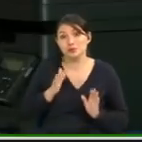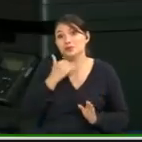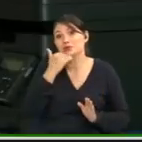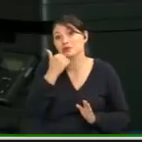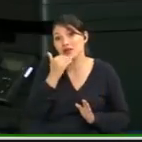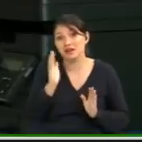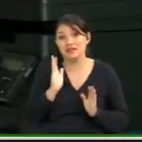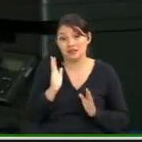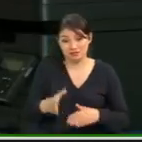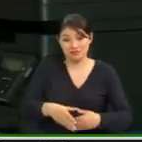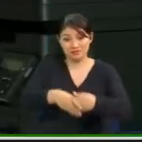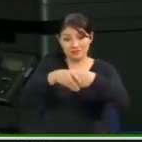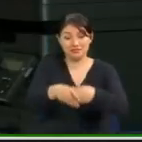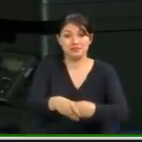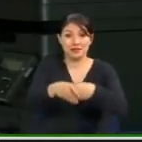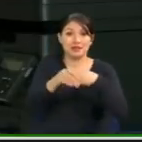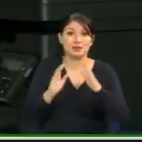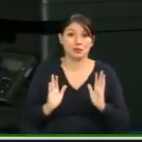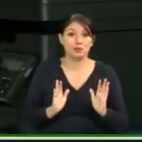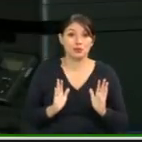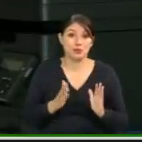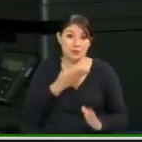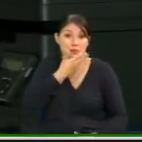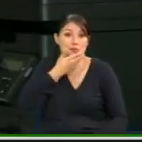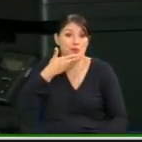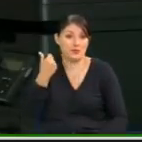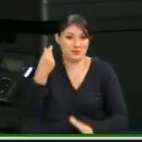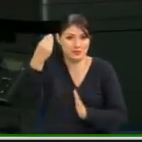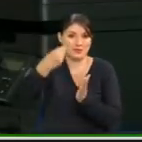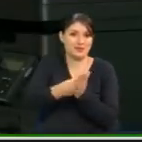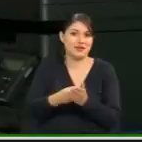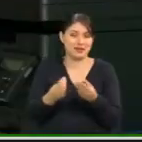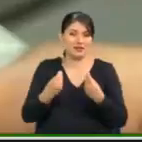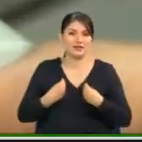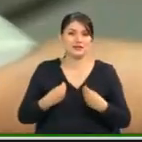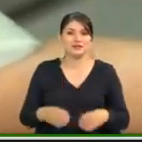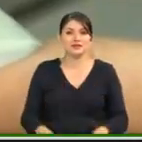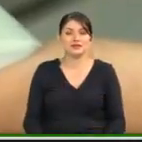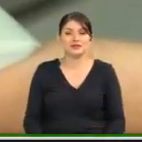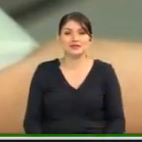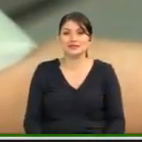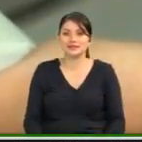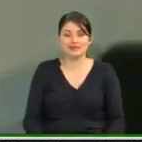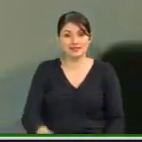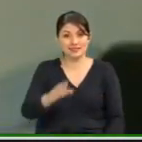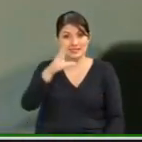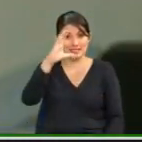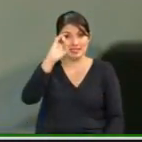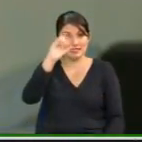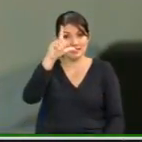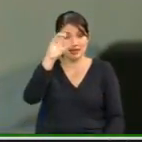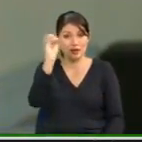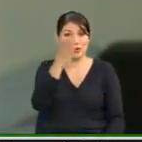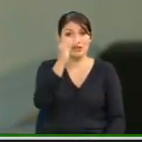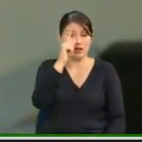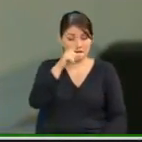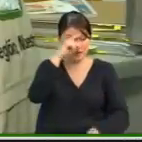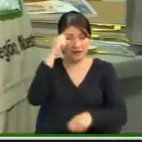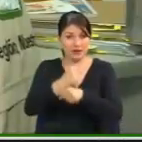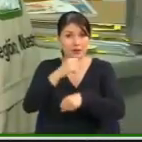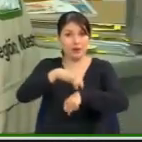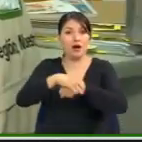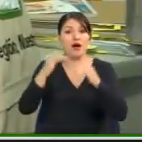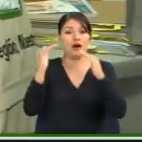sé, el solo hecho de darle la mano sería el mejor pago que él me podría mirar. Cielo Díaz, quien trabaja como médico perito en la Casa